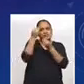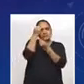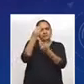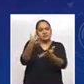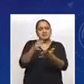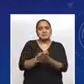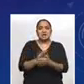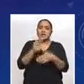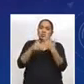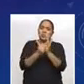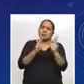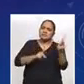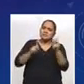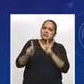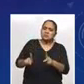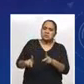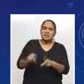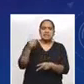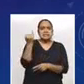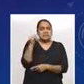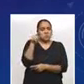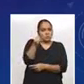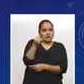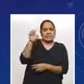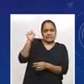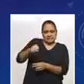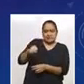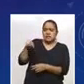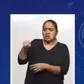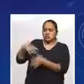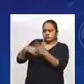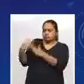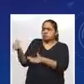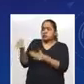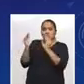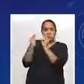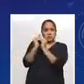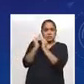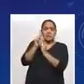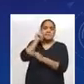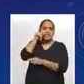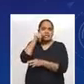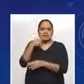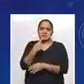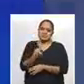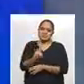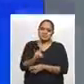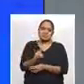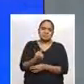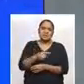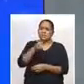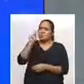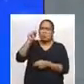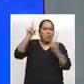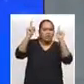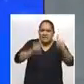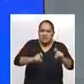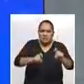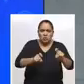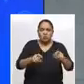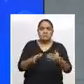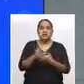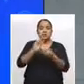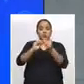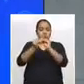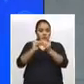población. Si usted tiene que salir mañana, no es una obligación que salga. Si usted, su número de